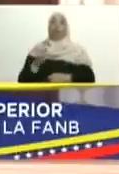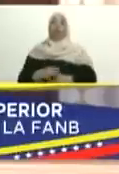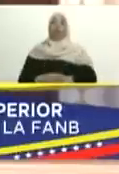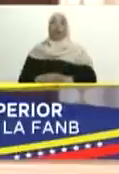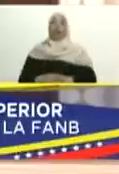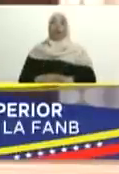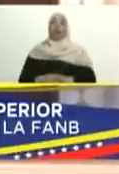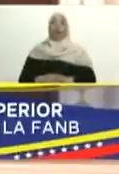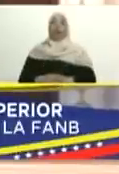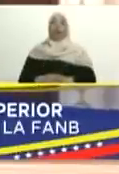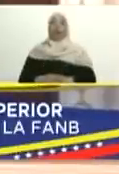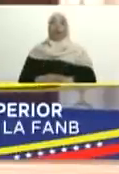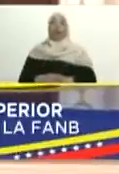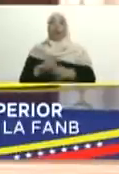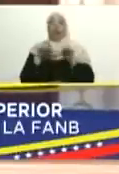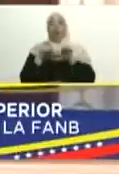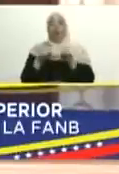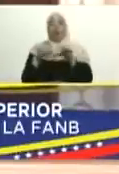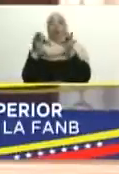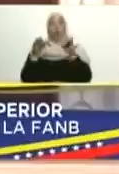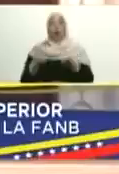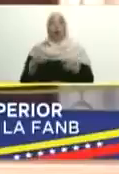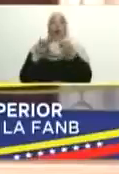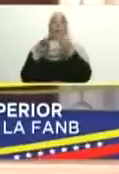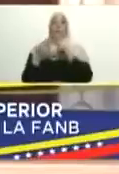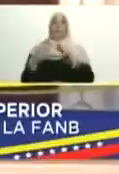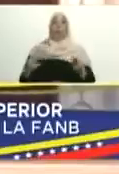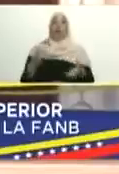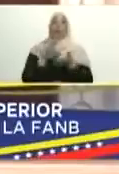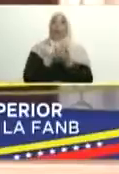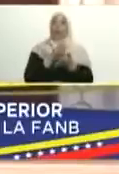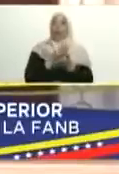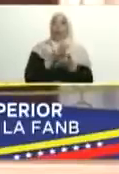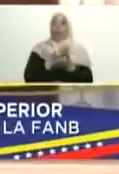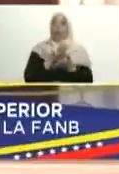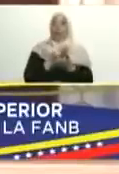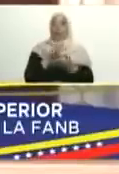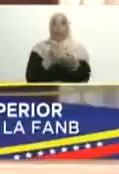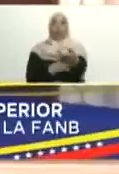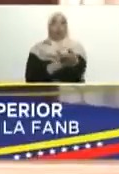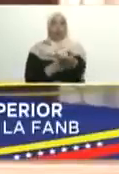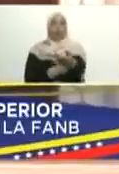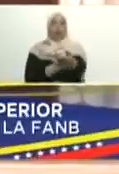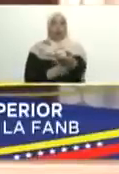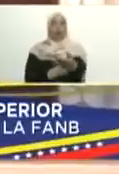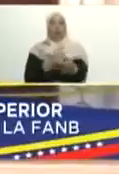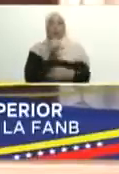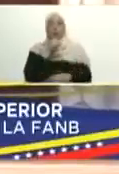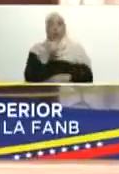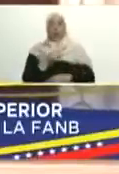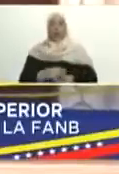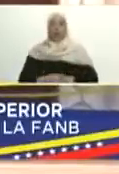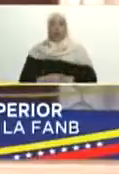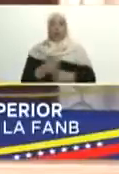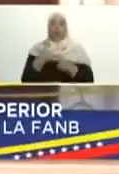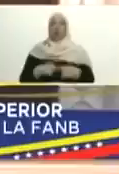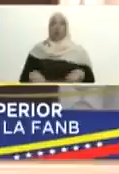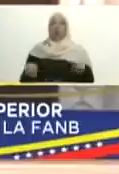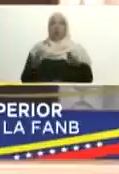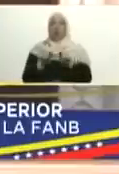para seguir consolidando la paz, la estabilidad, la armonía del país. Igualmente,